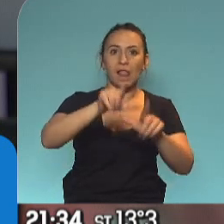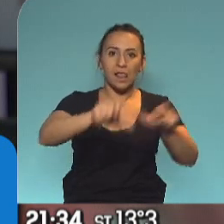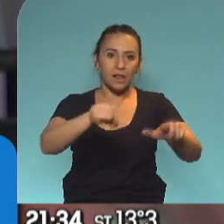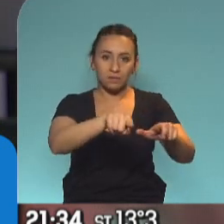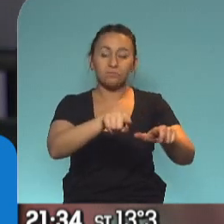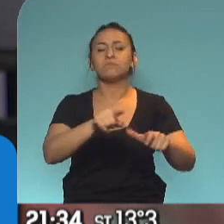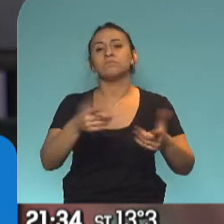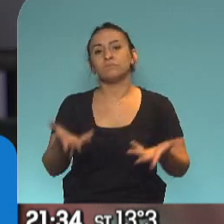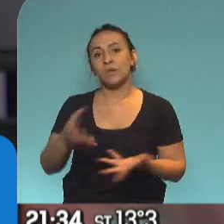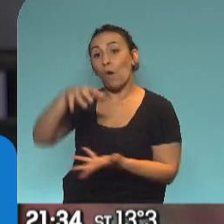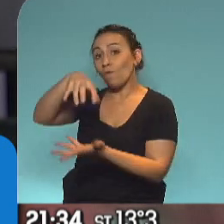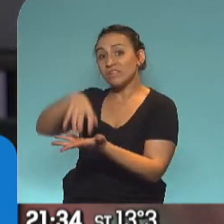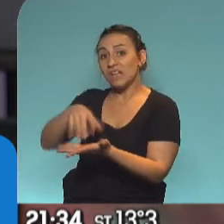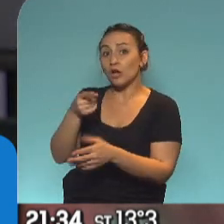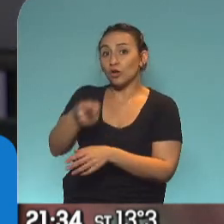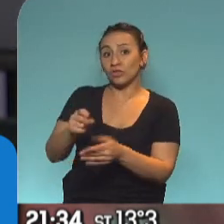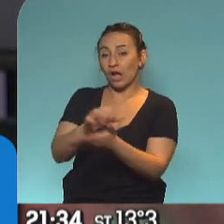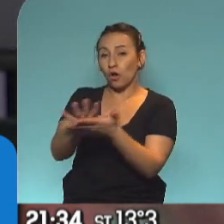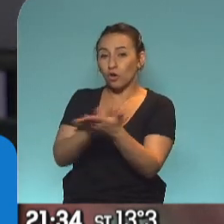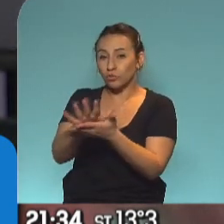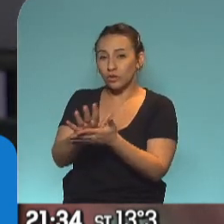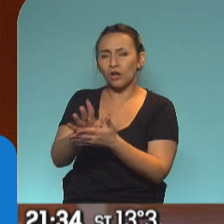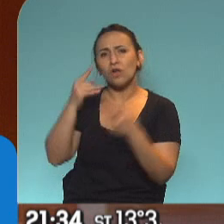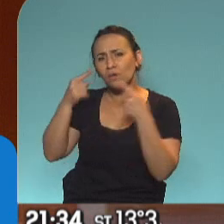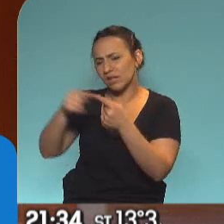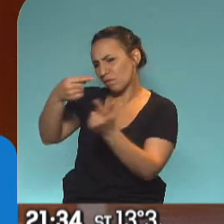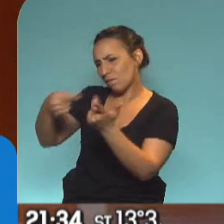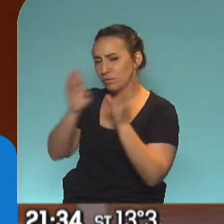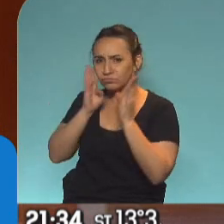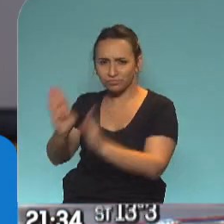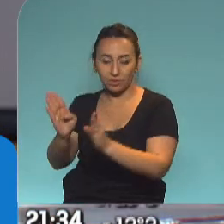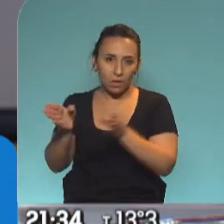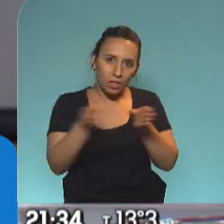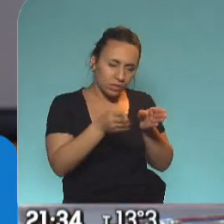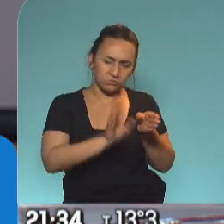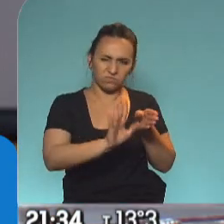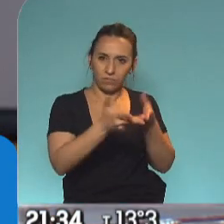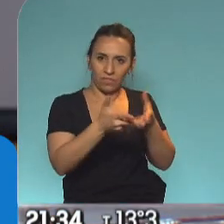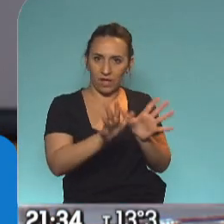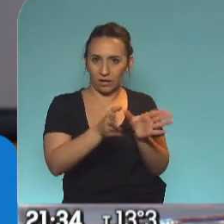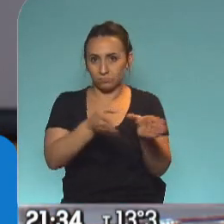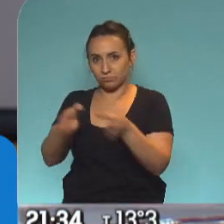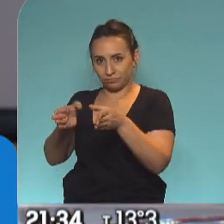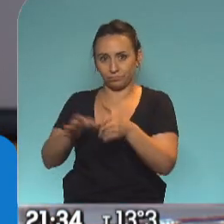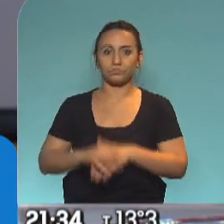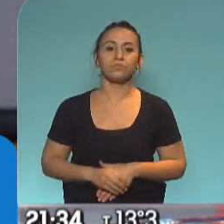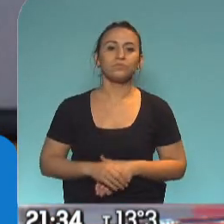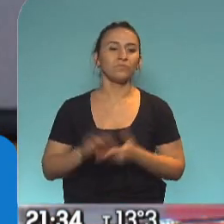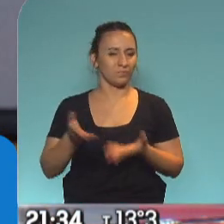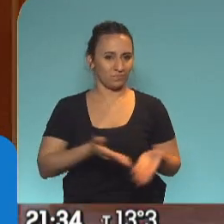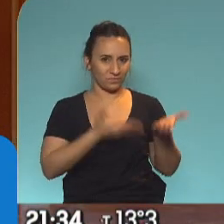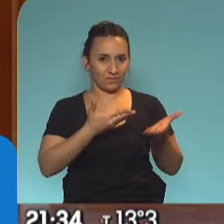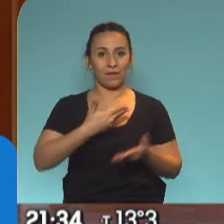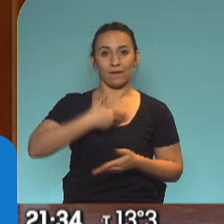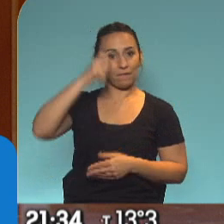de la Oficina Anticorrupción a fines mucho más específicos. Y aquí tenemos nada menos que a Félix Kraus, que es el titular de la Oficina Anticorrupción. Gracias por haber venido.